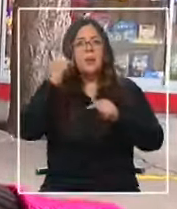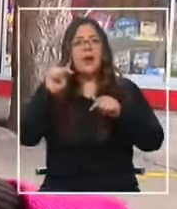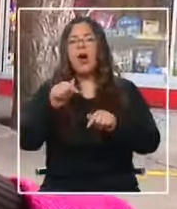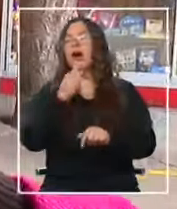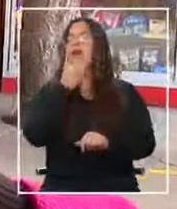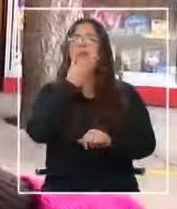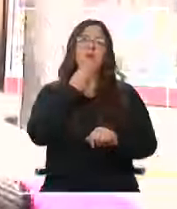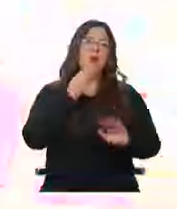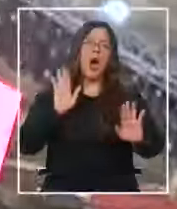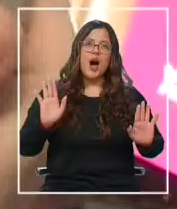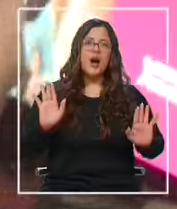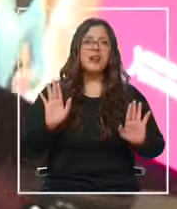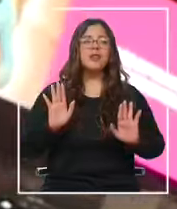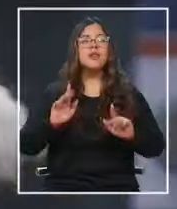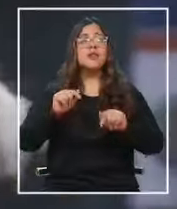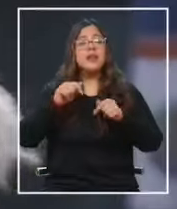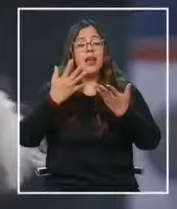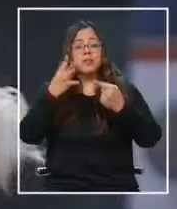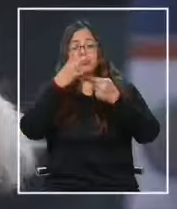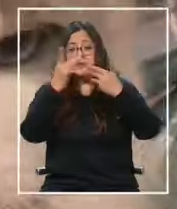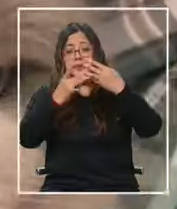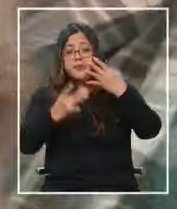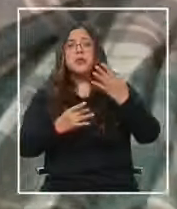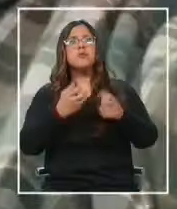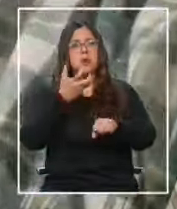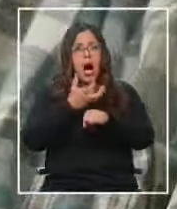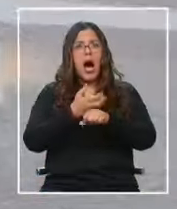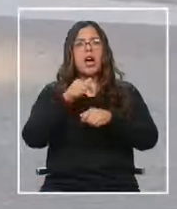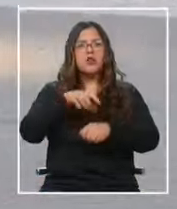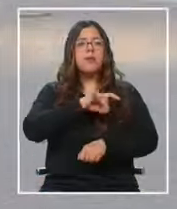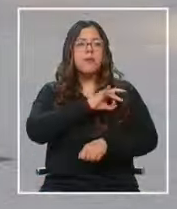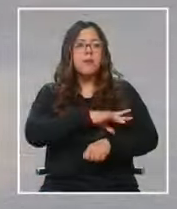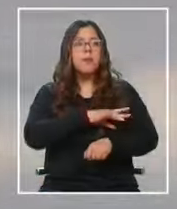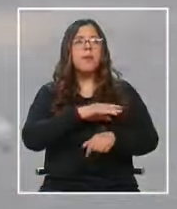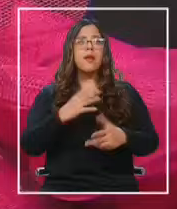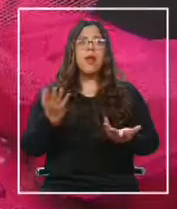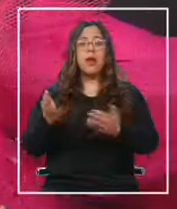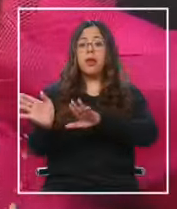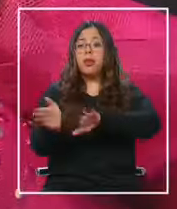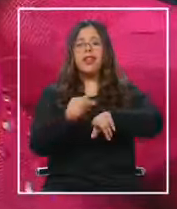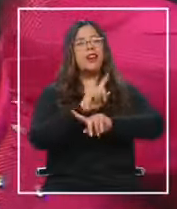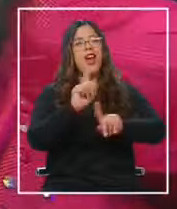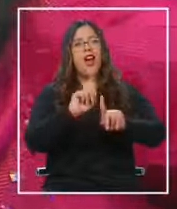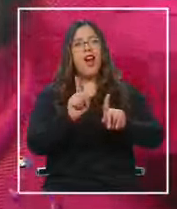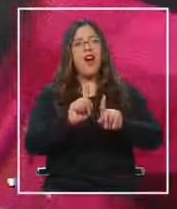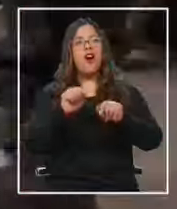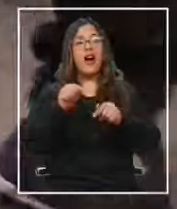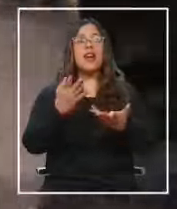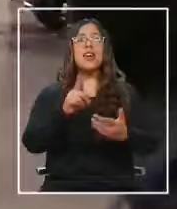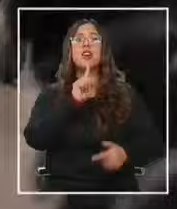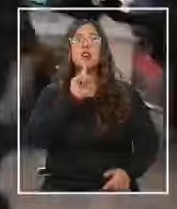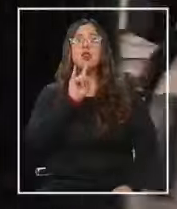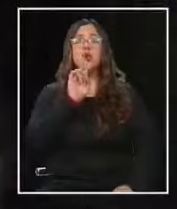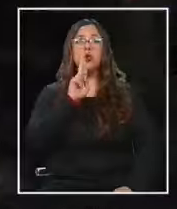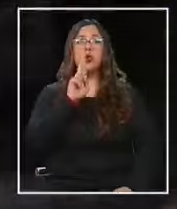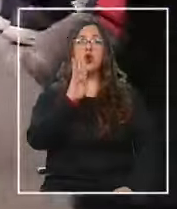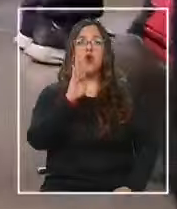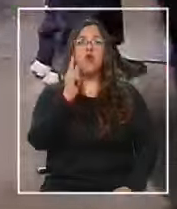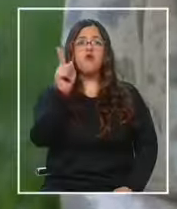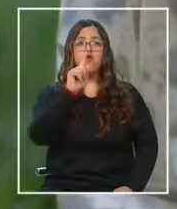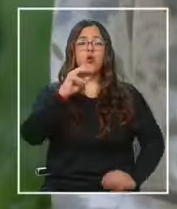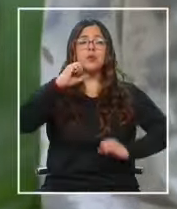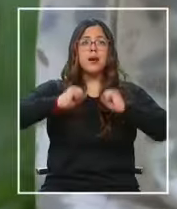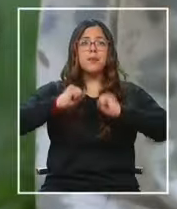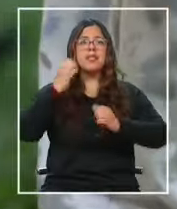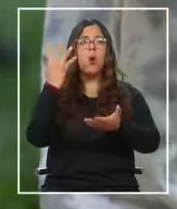no, maravilloso. Las alternativas hoy sobran y nuestro país no se ha quedado atrás. Solo en Turbus trasladaron más de 4.000